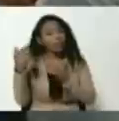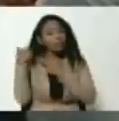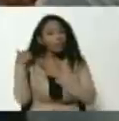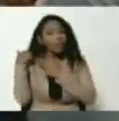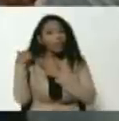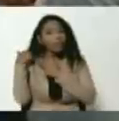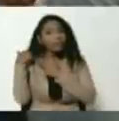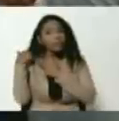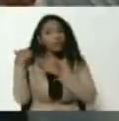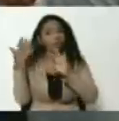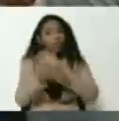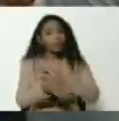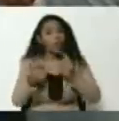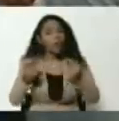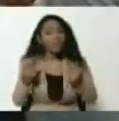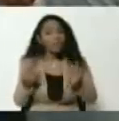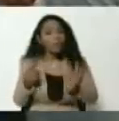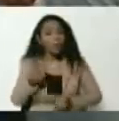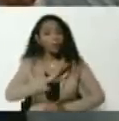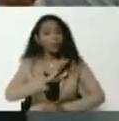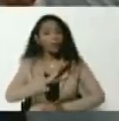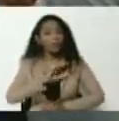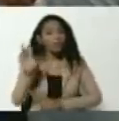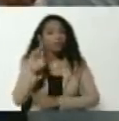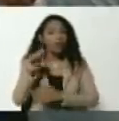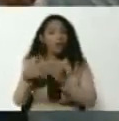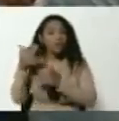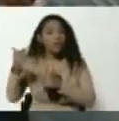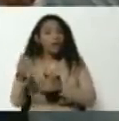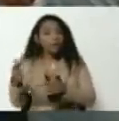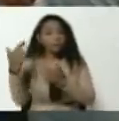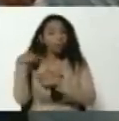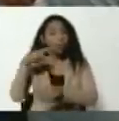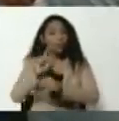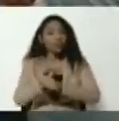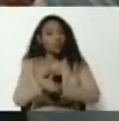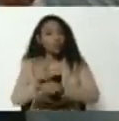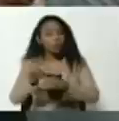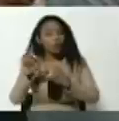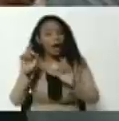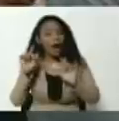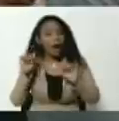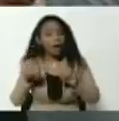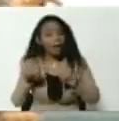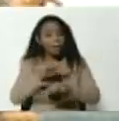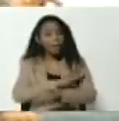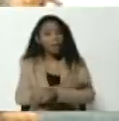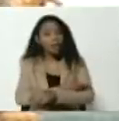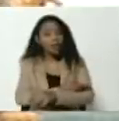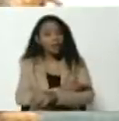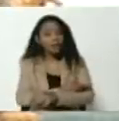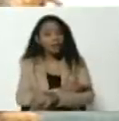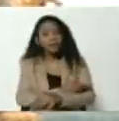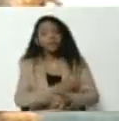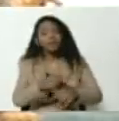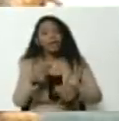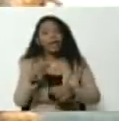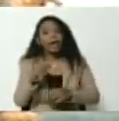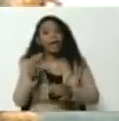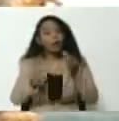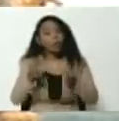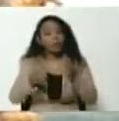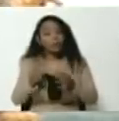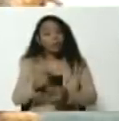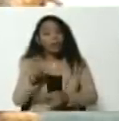responsabilidad sobre los activos que tiene Venezuela en el exterior le corresponden única y exclusivamente al Poder Ejecutivo. Nosotros tenemos